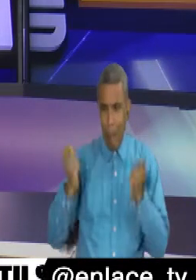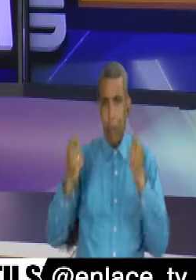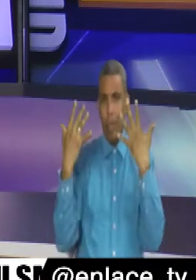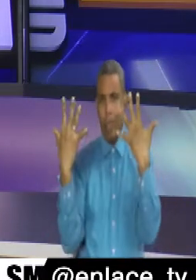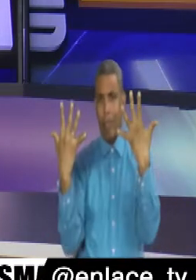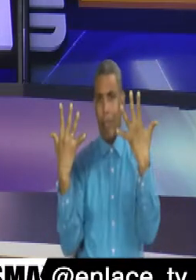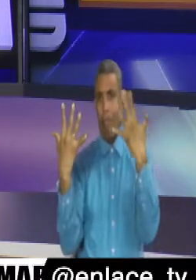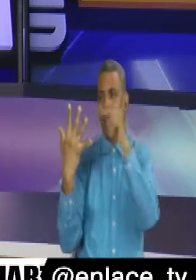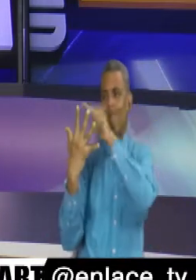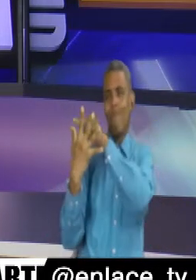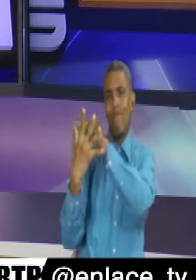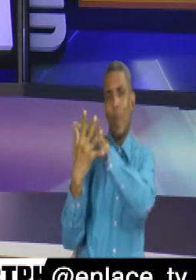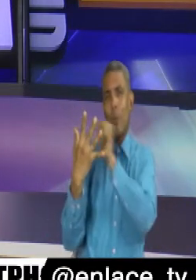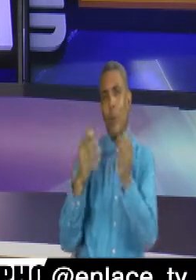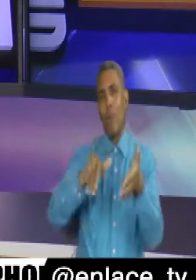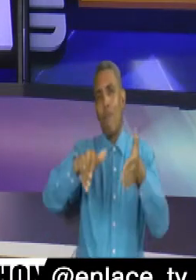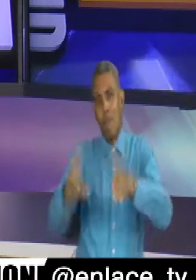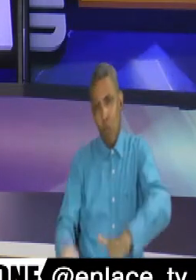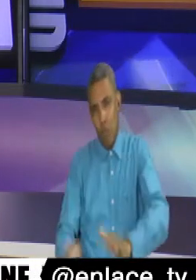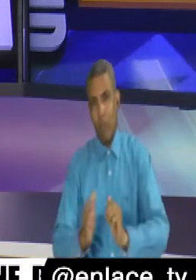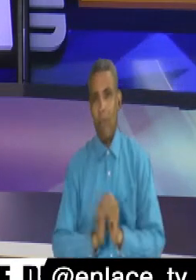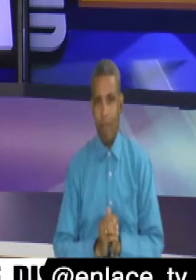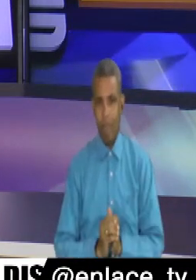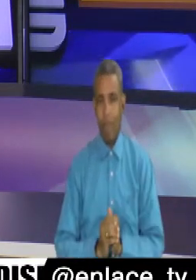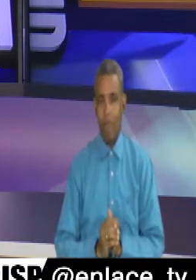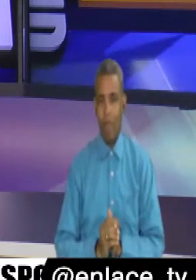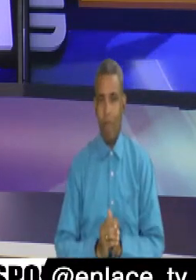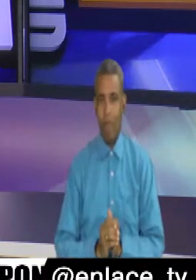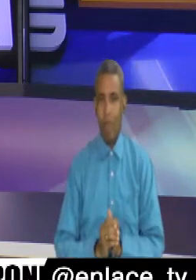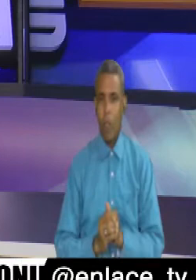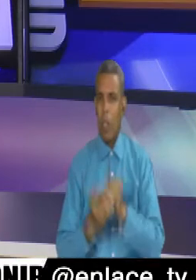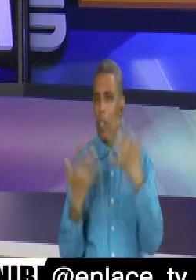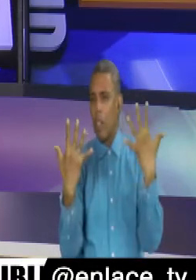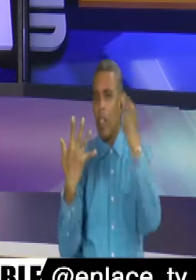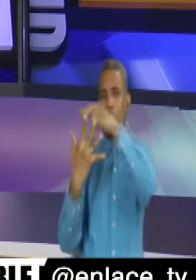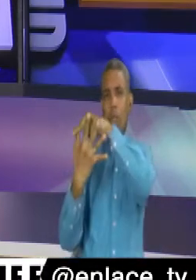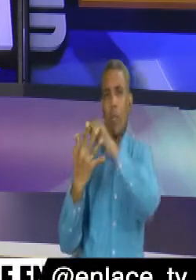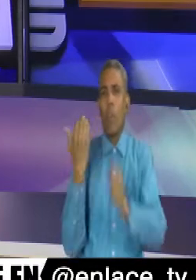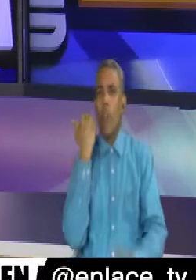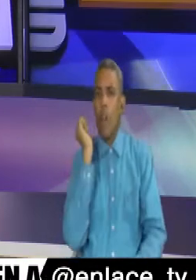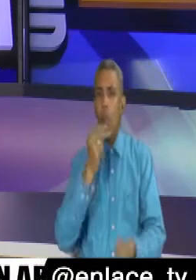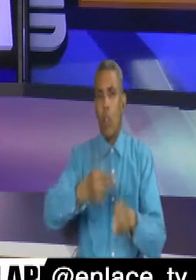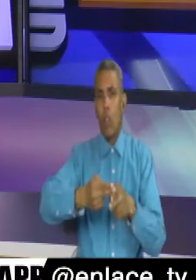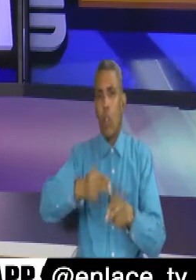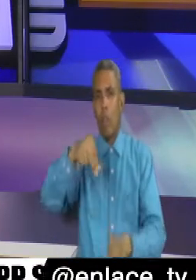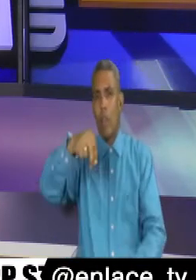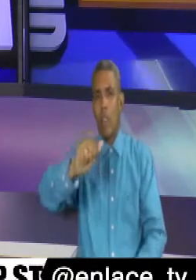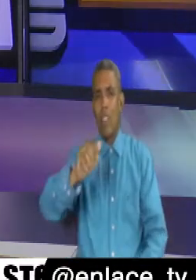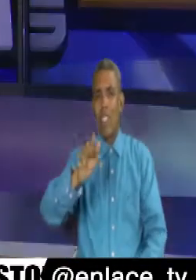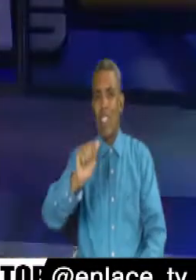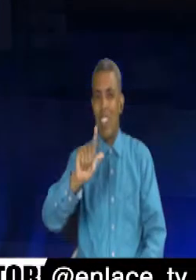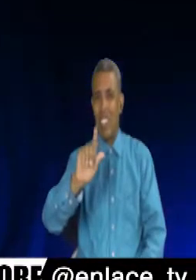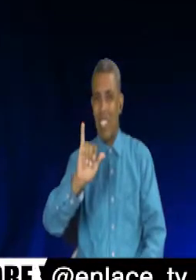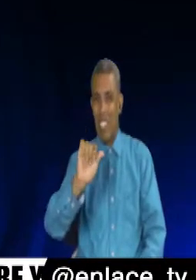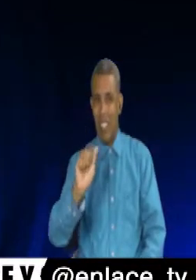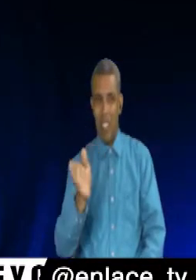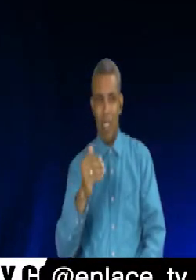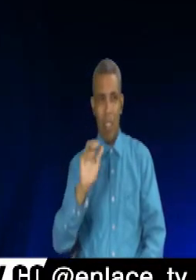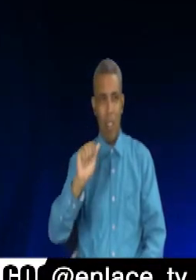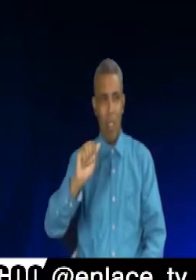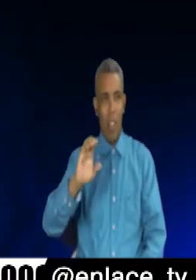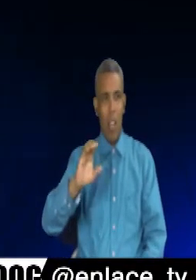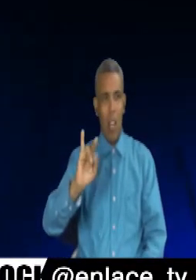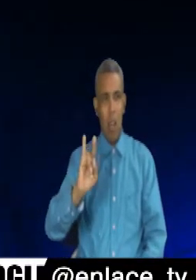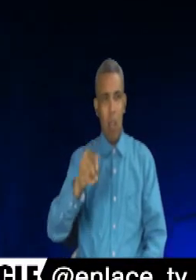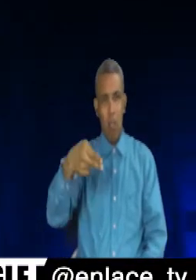de la Lizama, San Alberto. La víctima fue identificada como Natalia Acuña Díaz, de 22 años de edad, quien